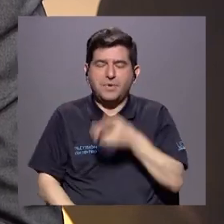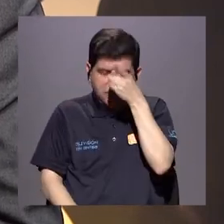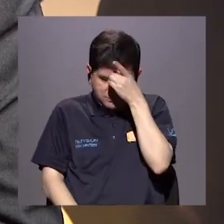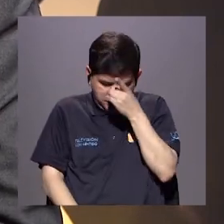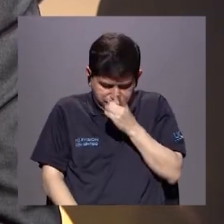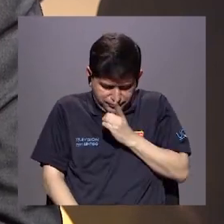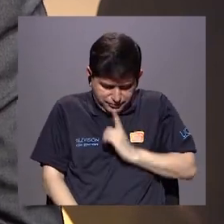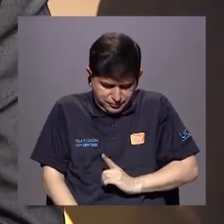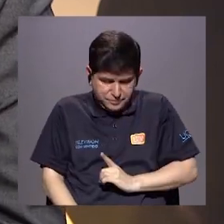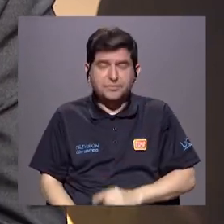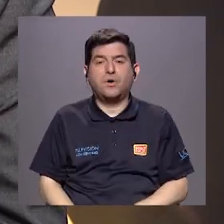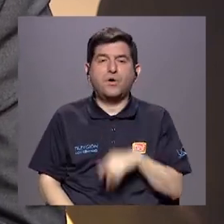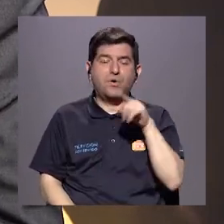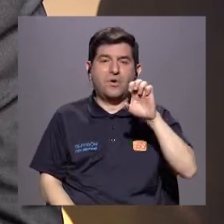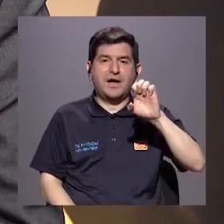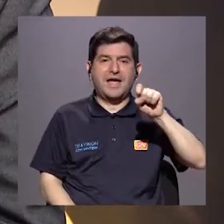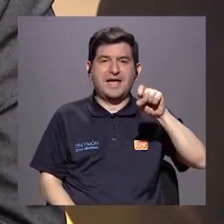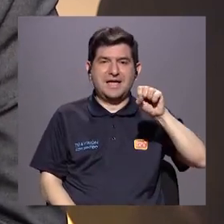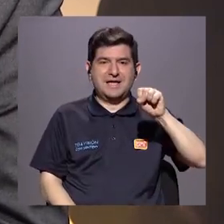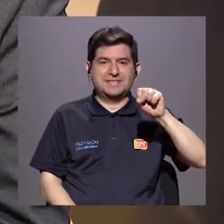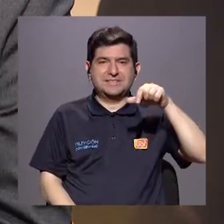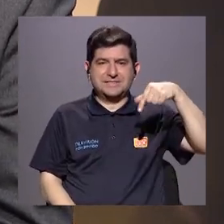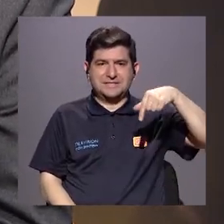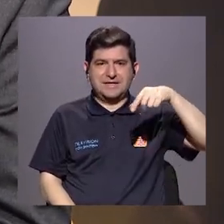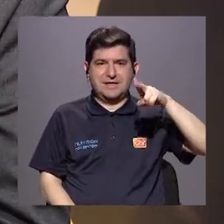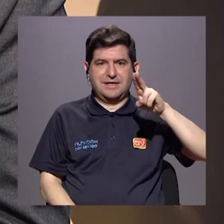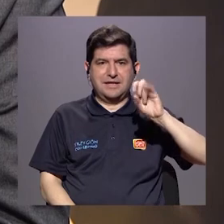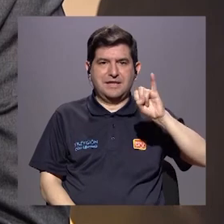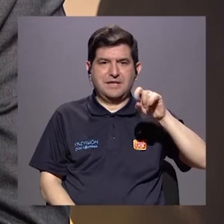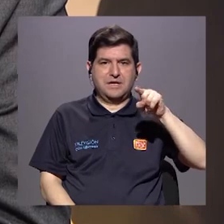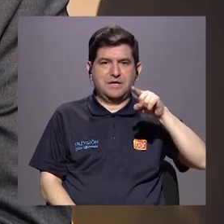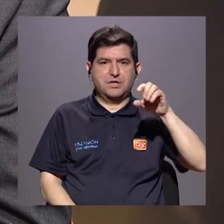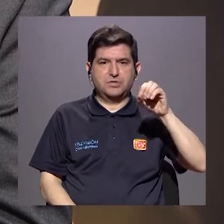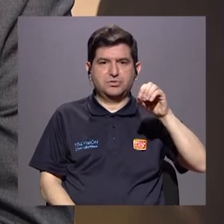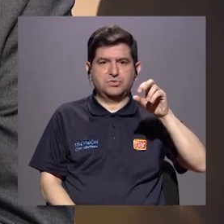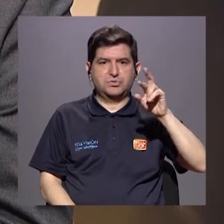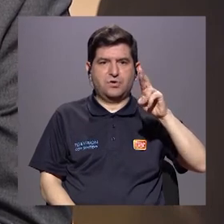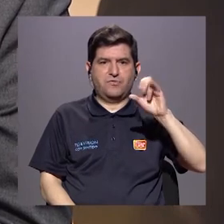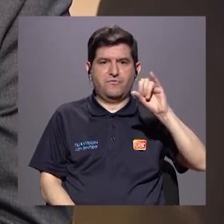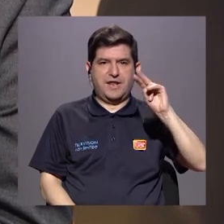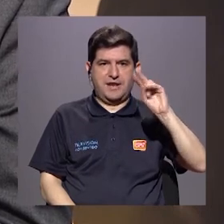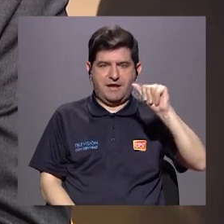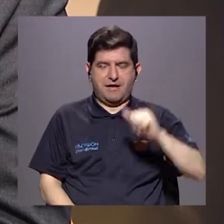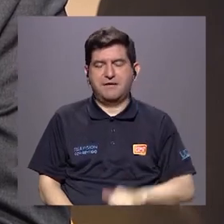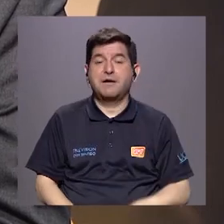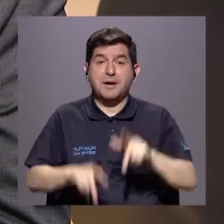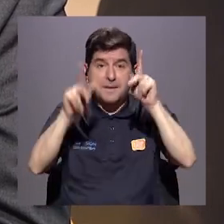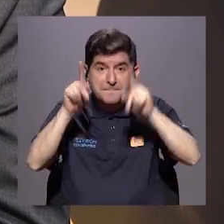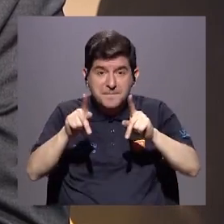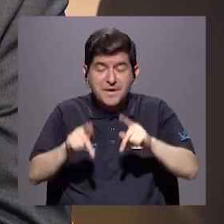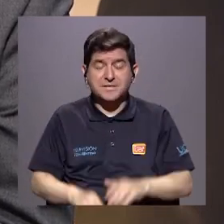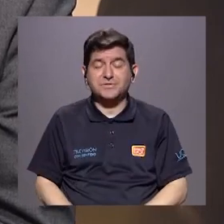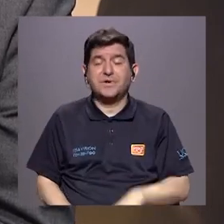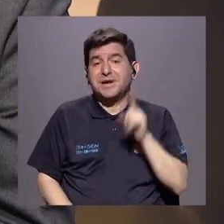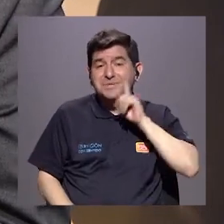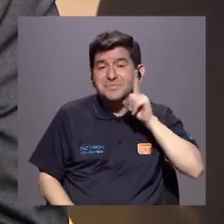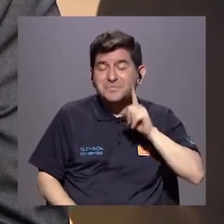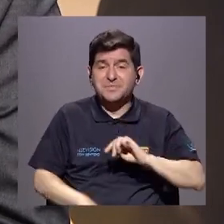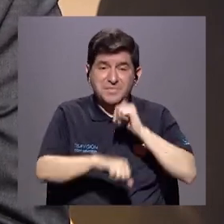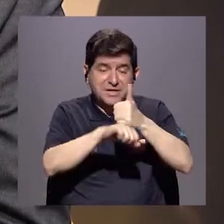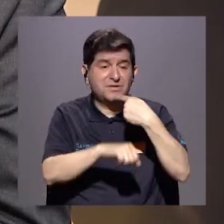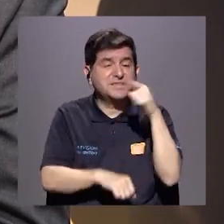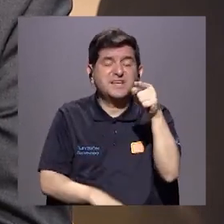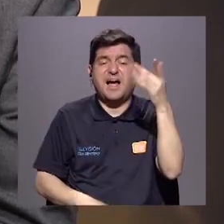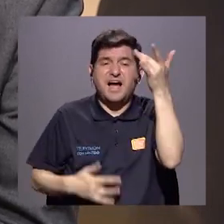una esquizofrenia etcétera ahora esto está asociado como un mito y es decir que las personas que se suicidan son